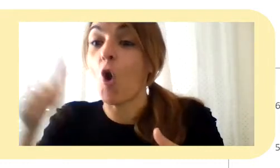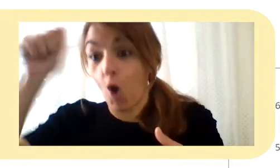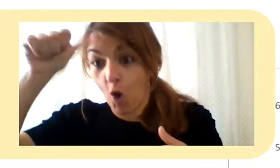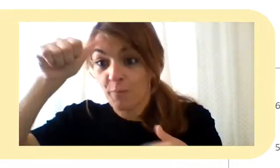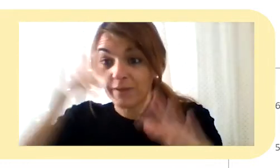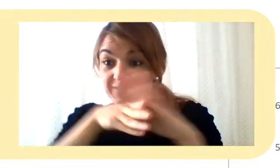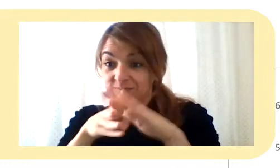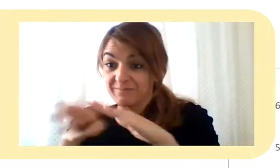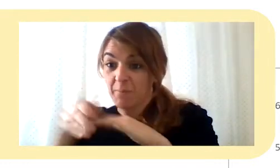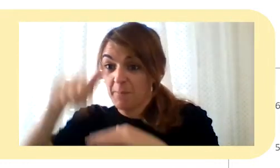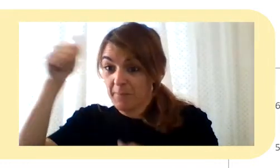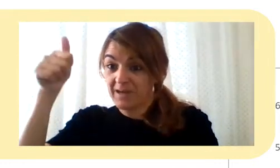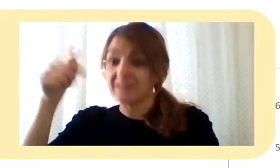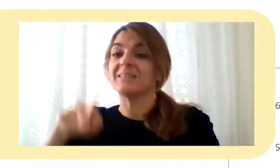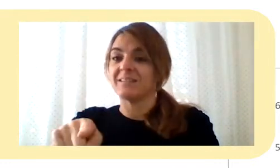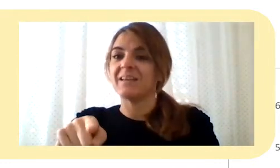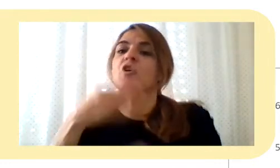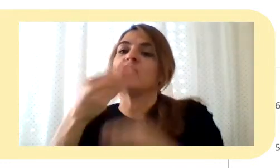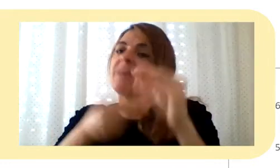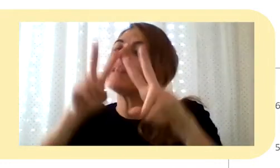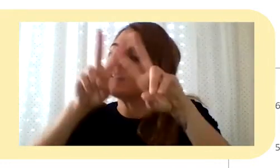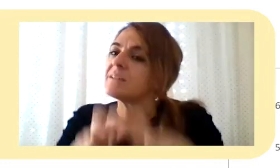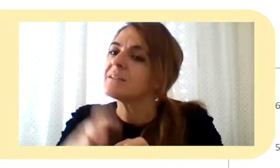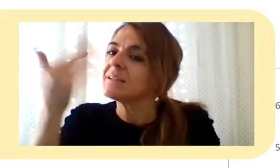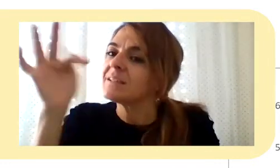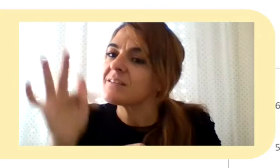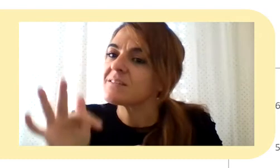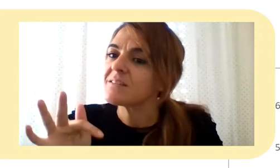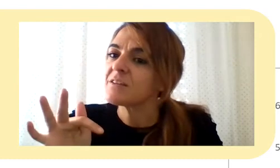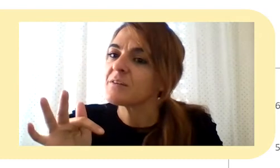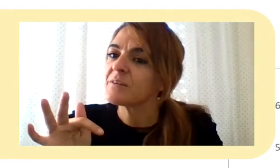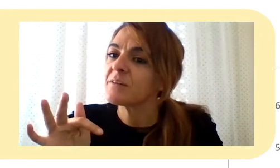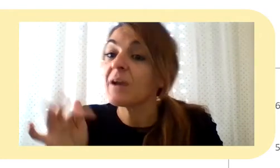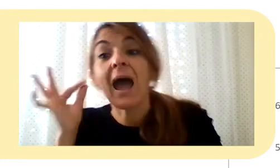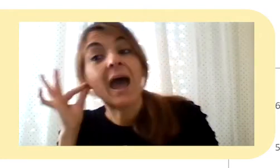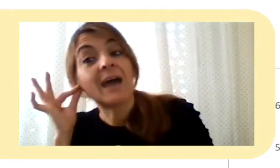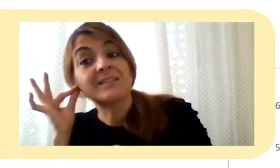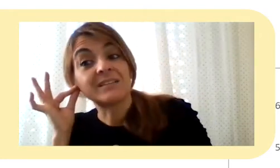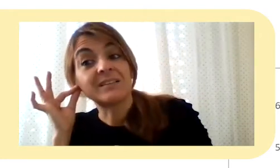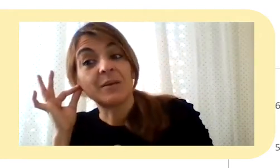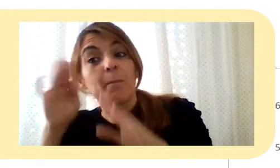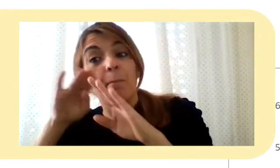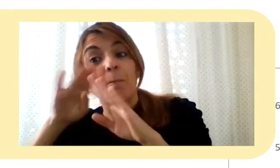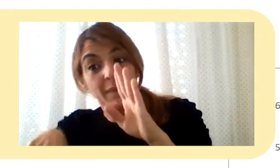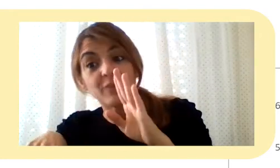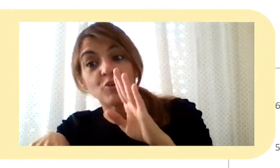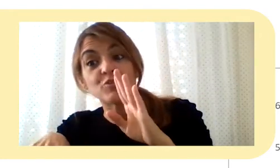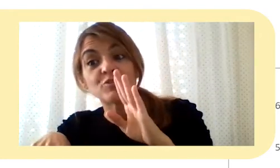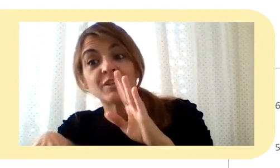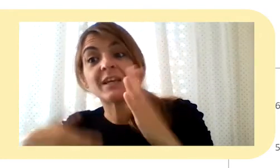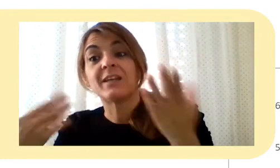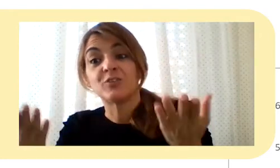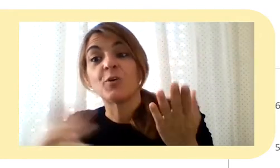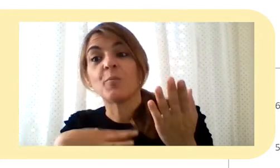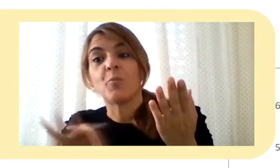se les hacen los test diagnósticos de COVID, pero a ellas se les hace menos. Y era posible que las